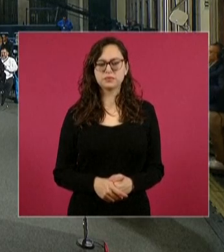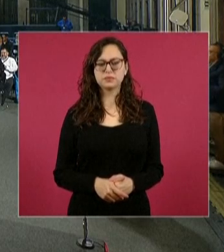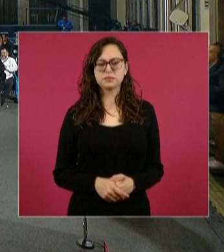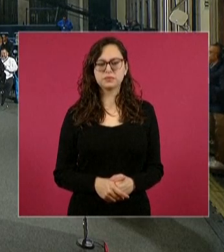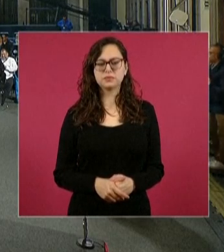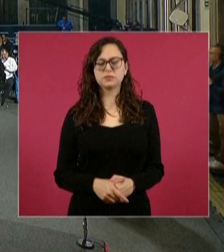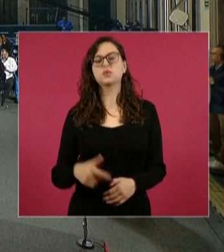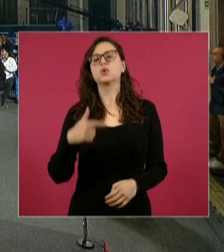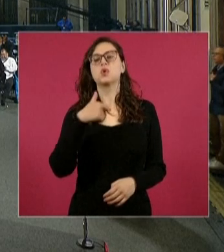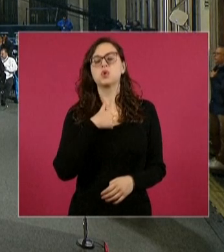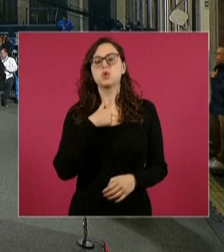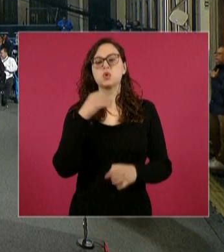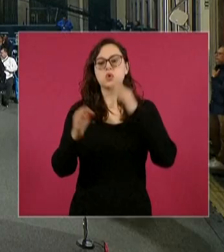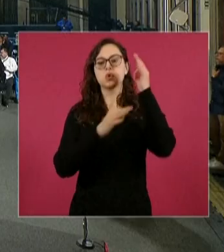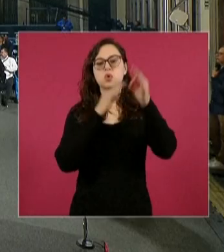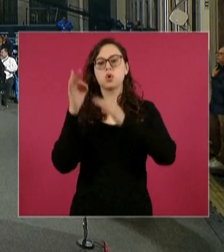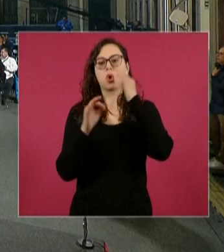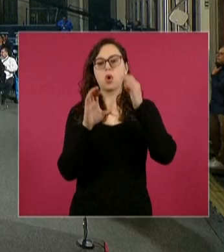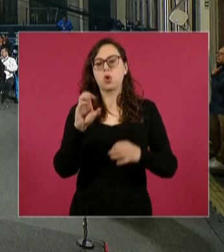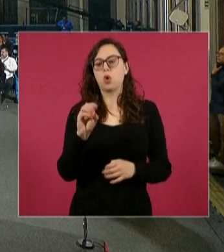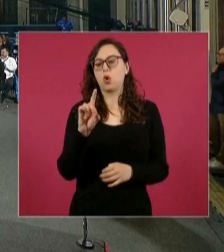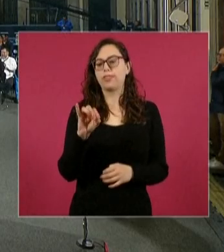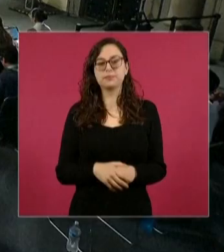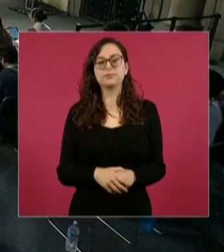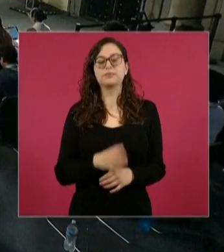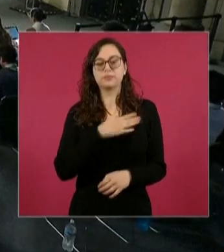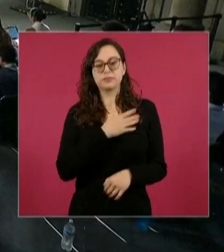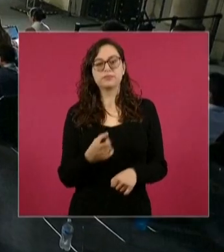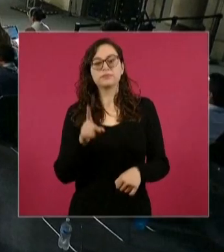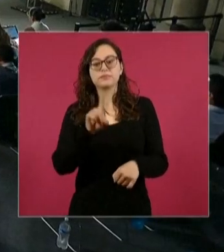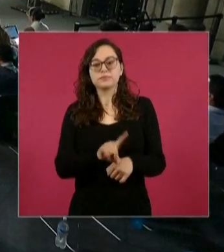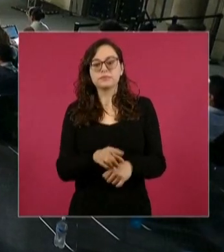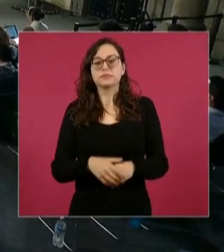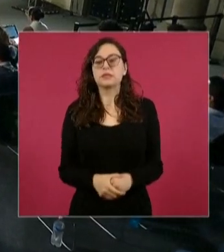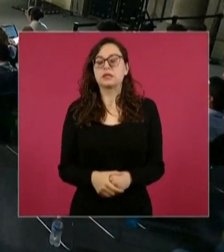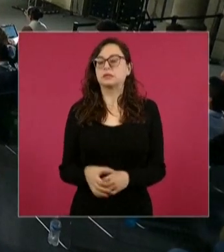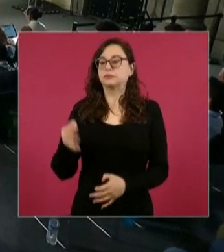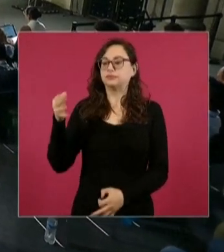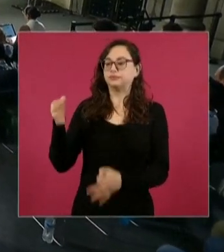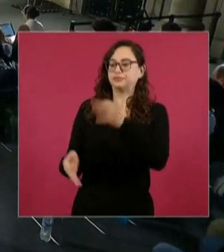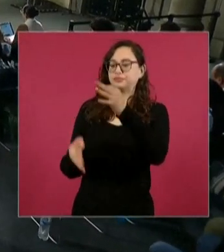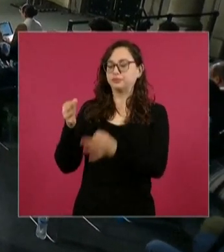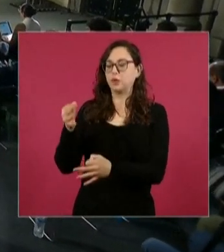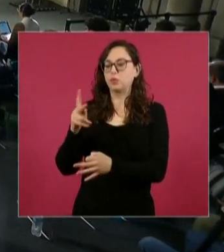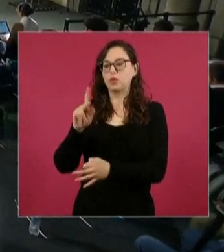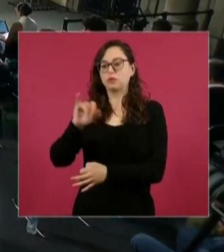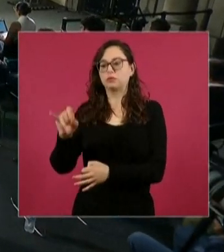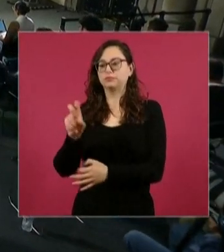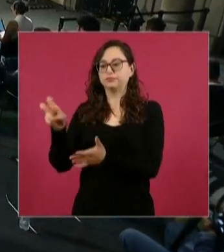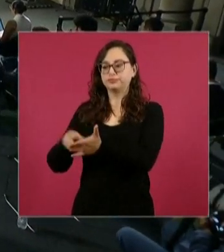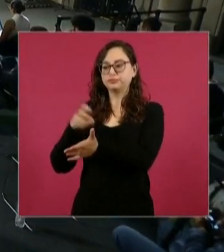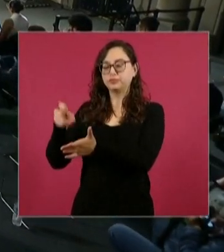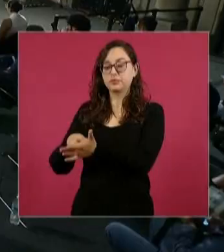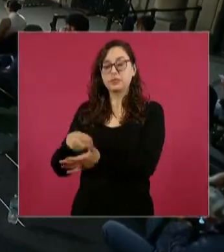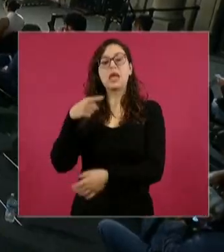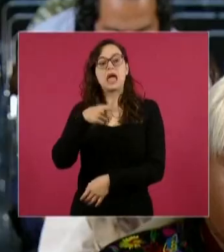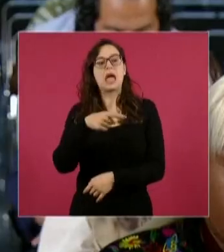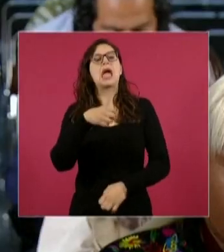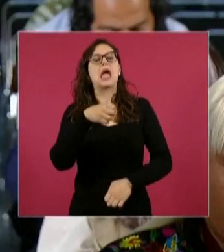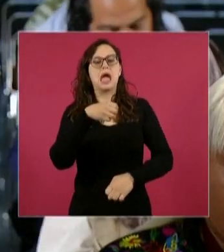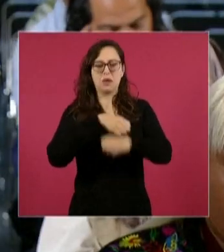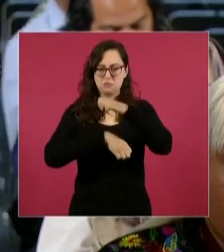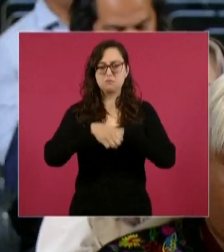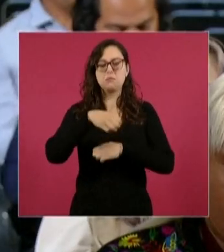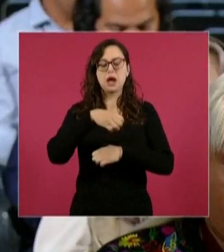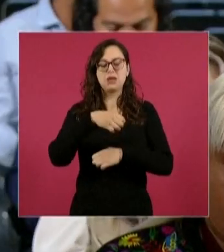judicial el presidente mexicano Andrés Manuel López Obrador rechazó el lunes los señalamientos de sus socios en el acuerdo de libre comercio